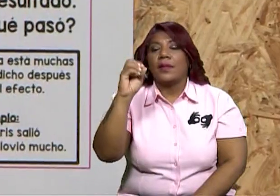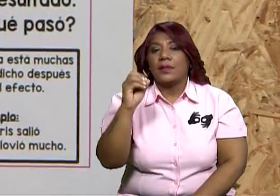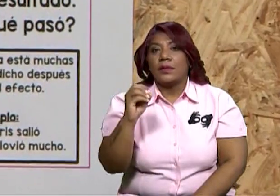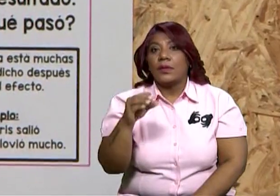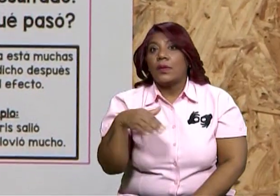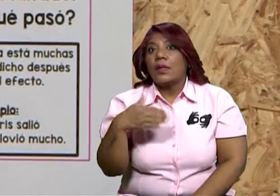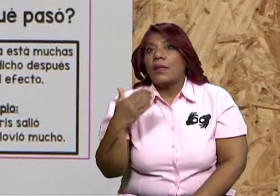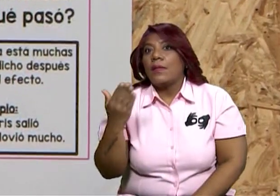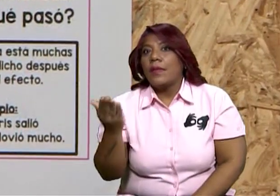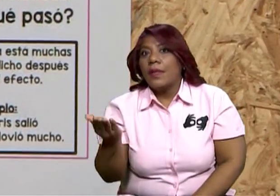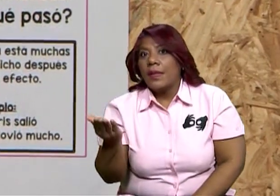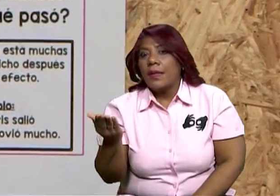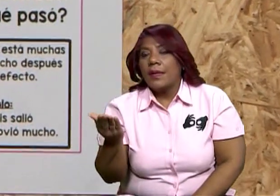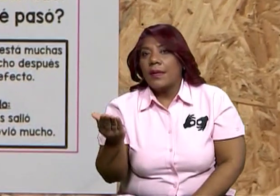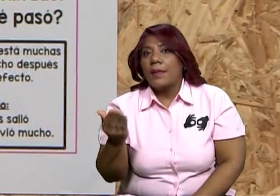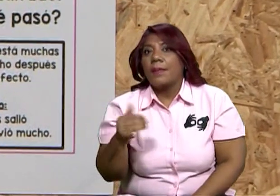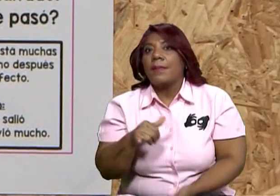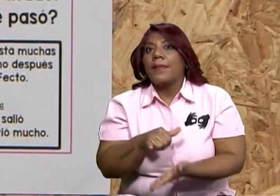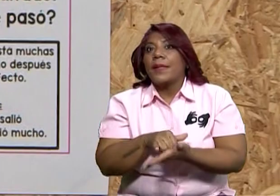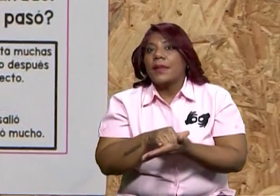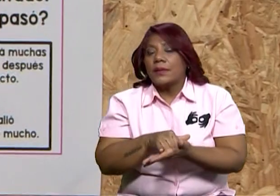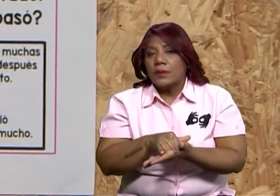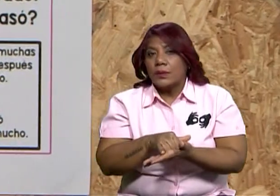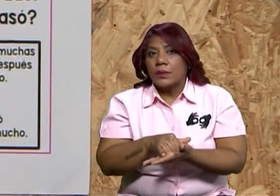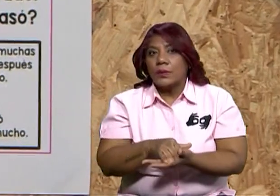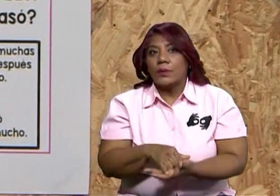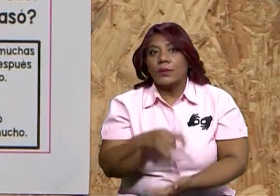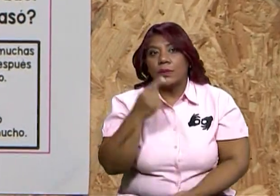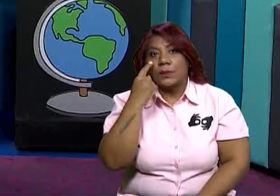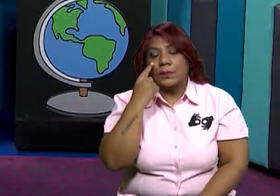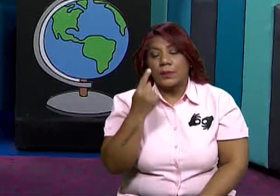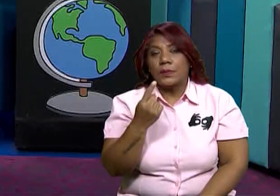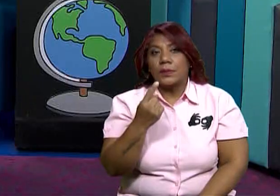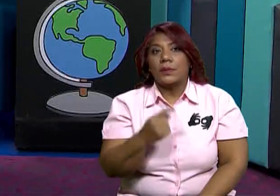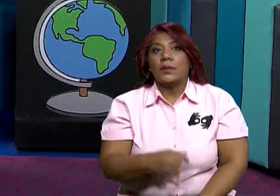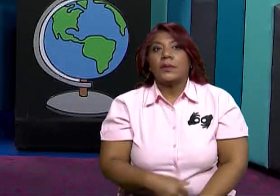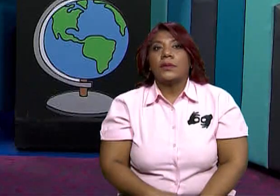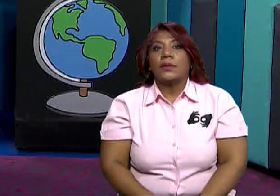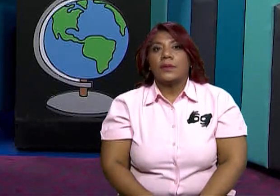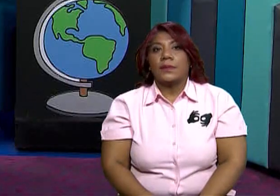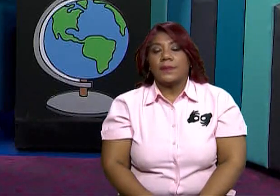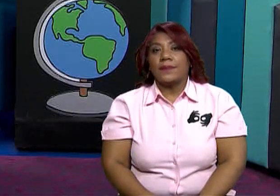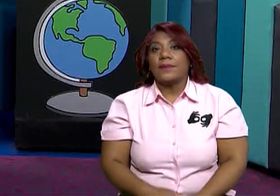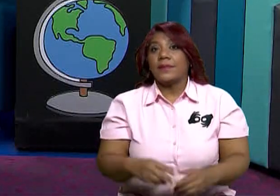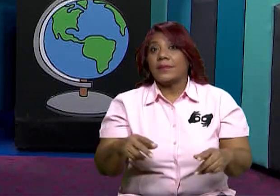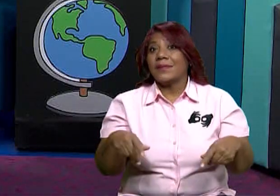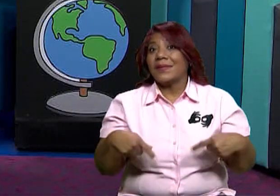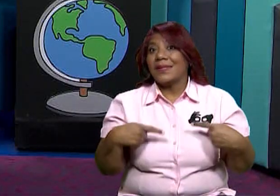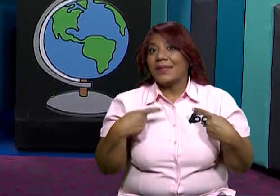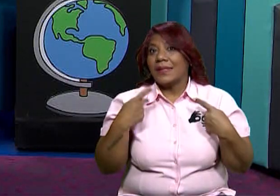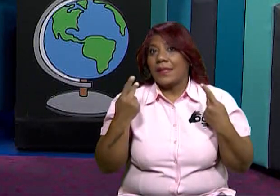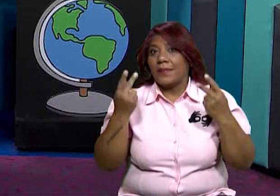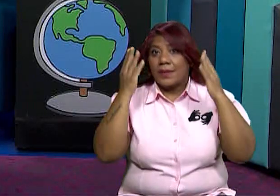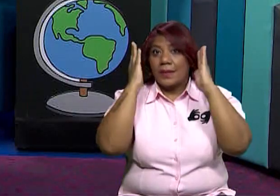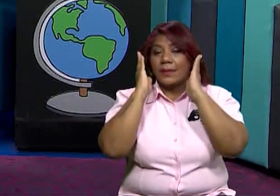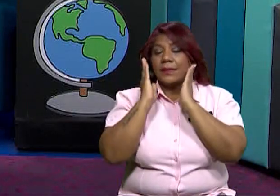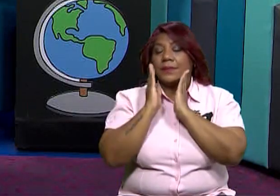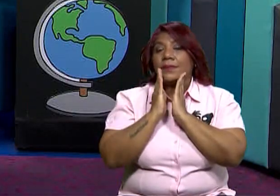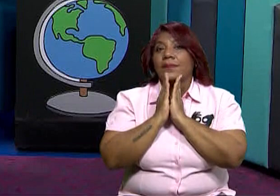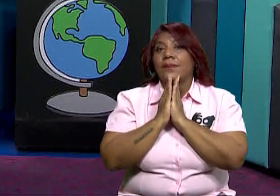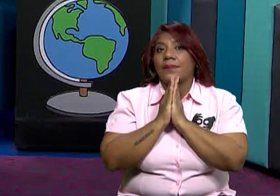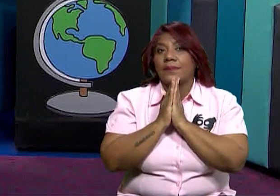¿qué pasó? Aquí vamos a ver las causas. Por ejemplo, que en la vida de la Madre Teresa de